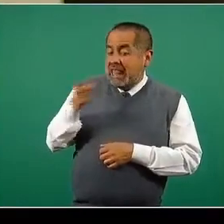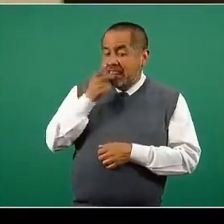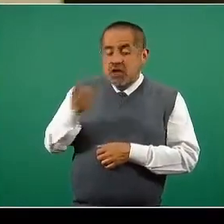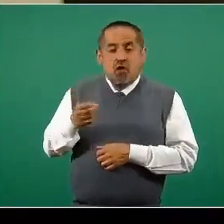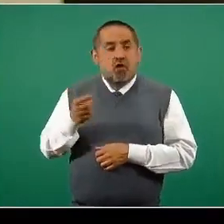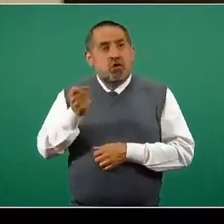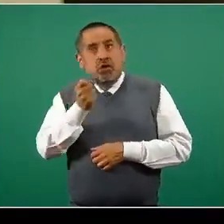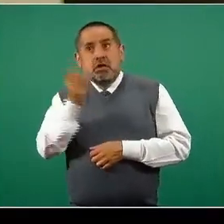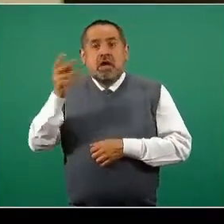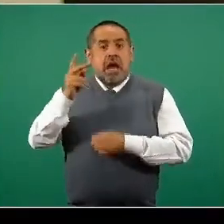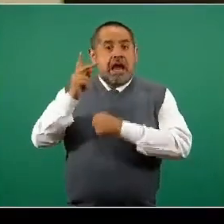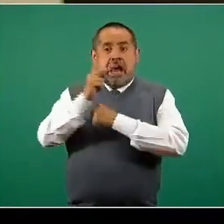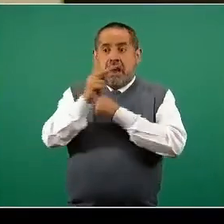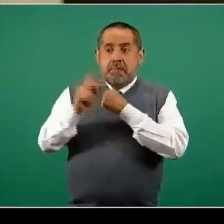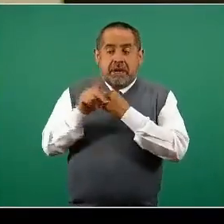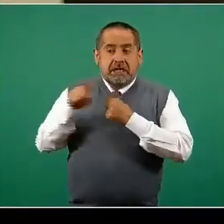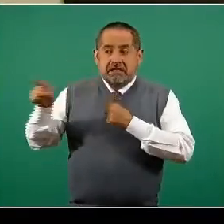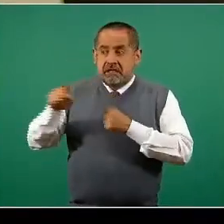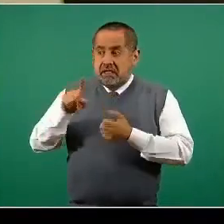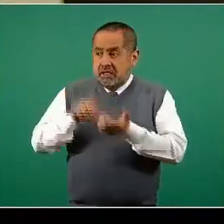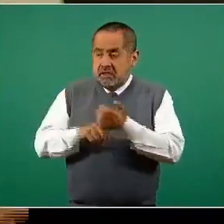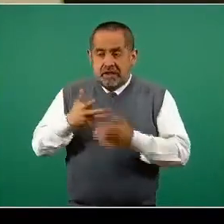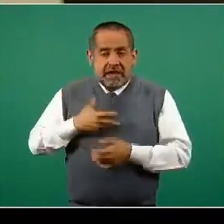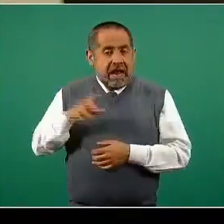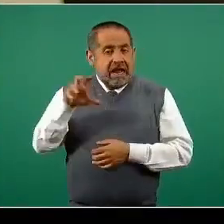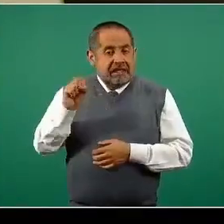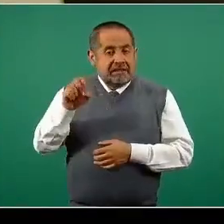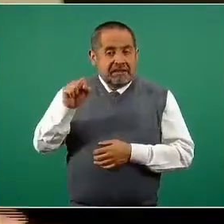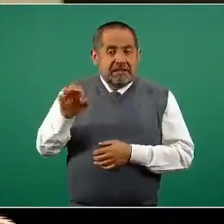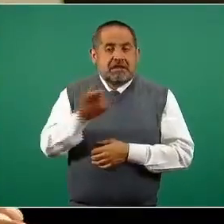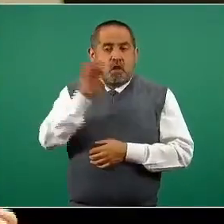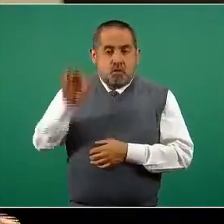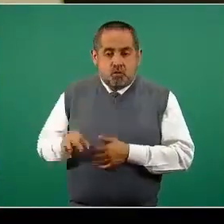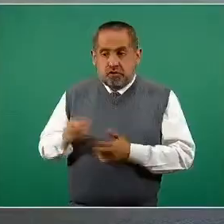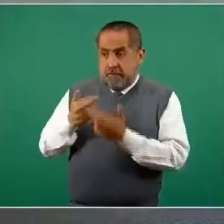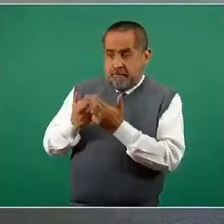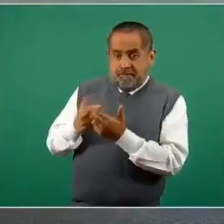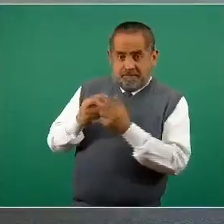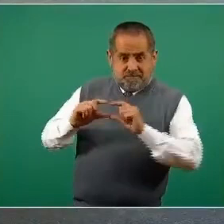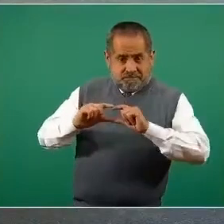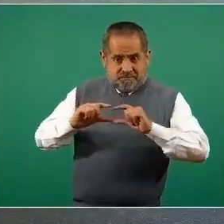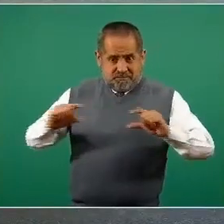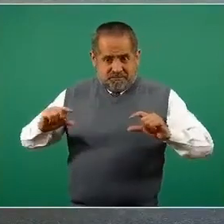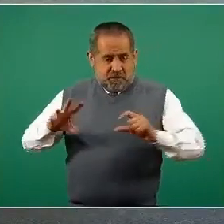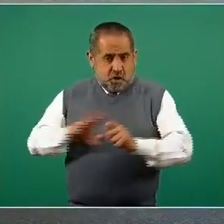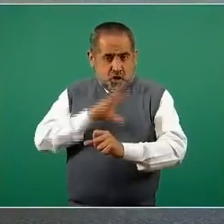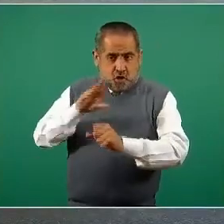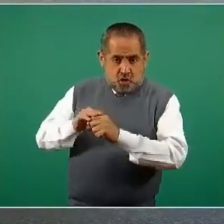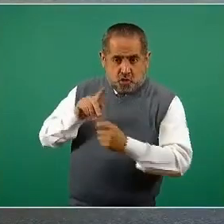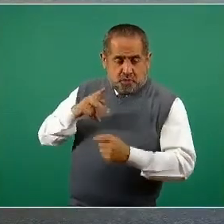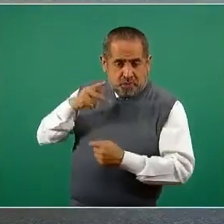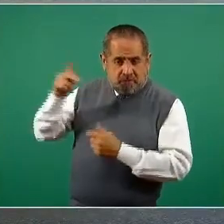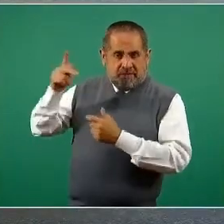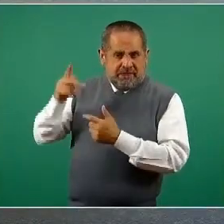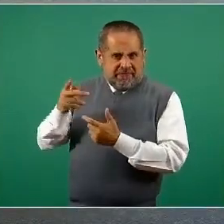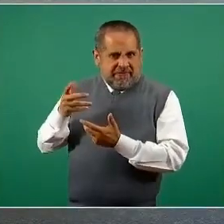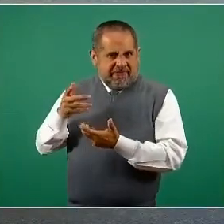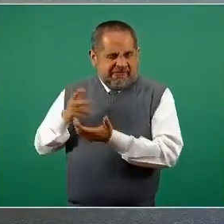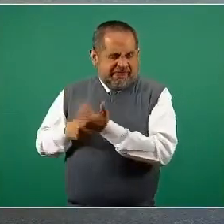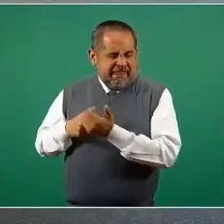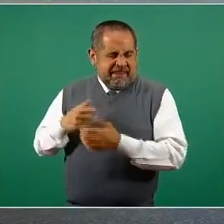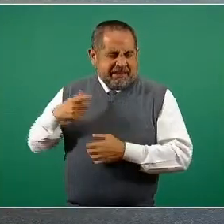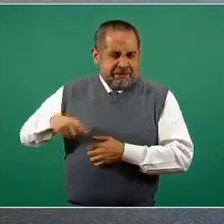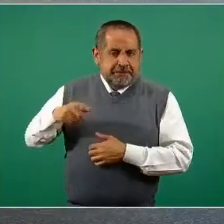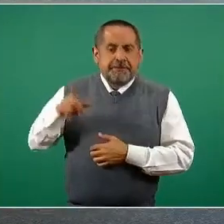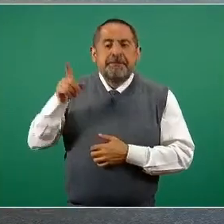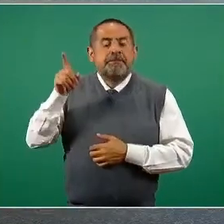los países que tienen el 60% del Producto Bruto Mundial, digamos, de la riqueza,